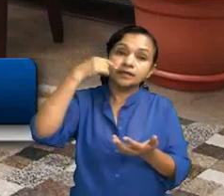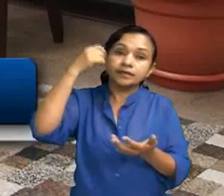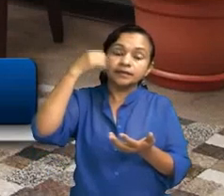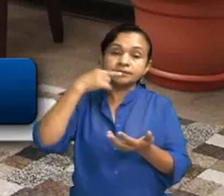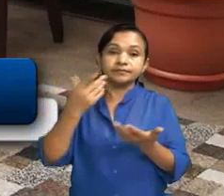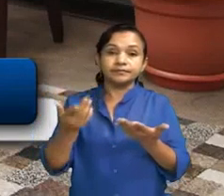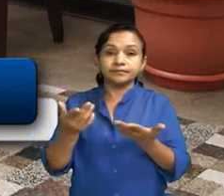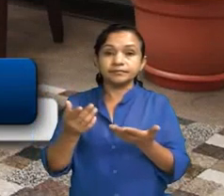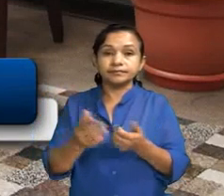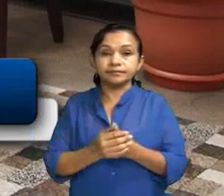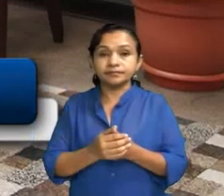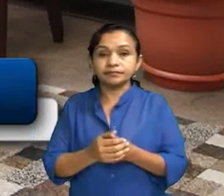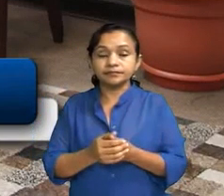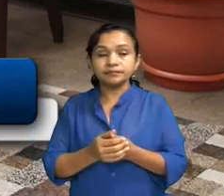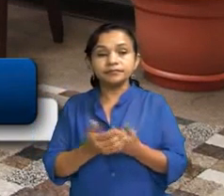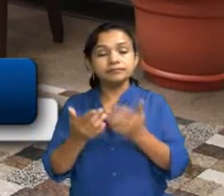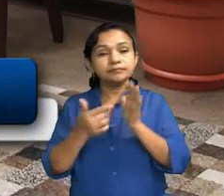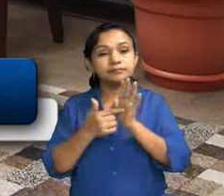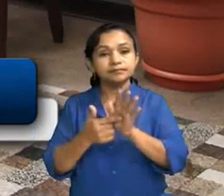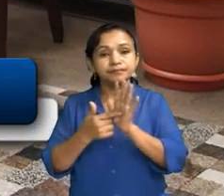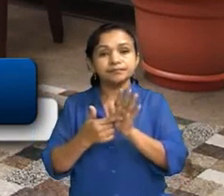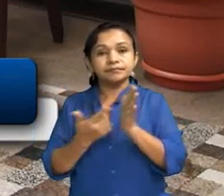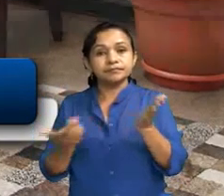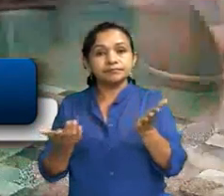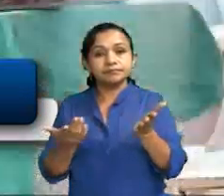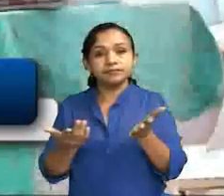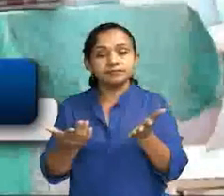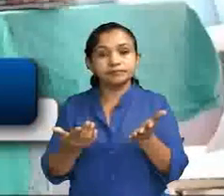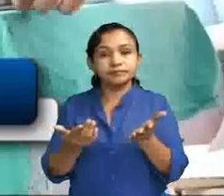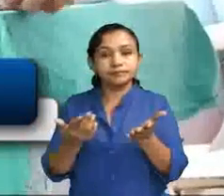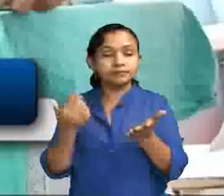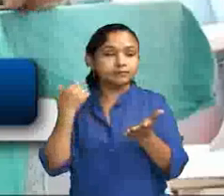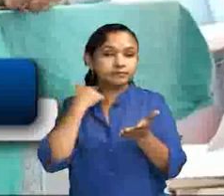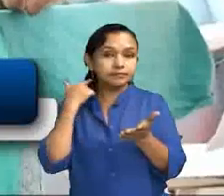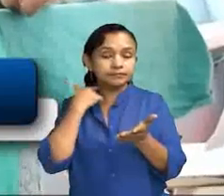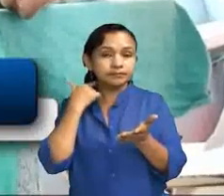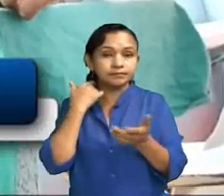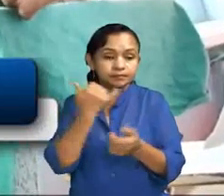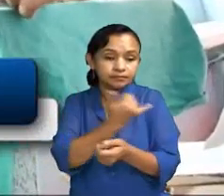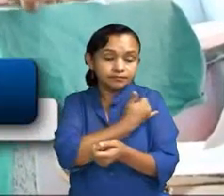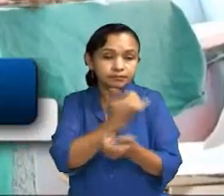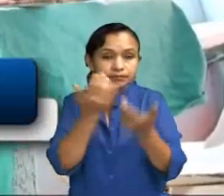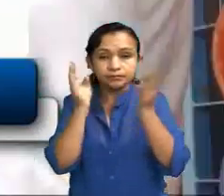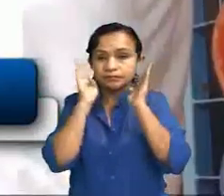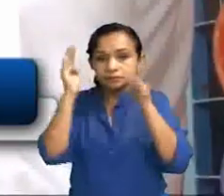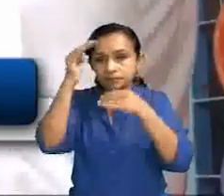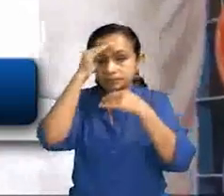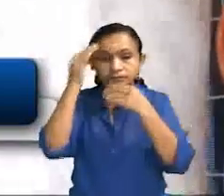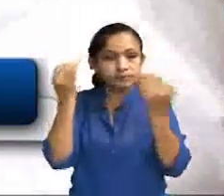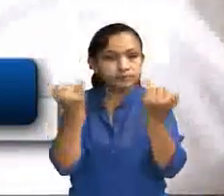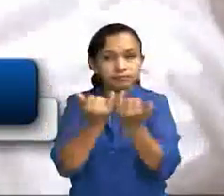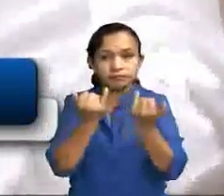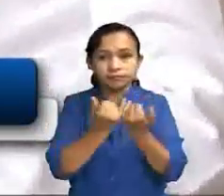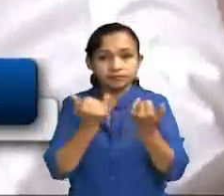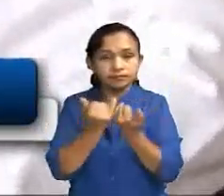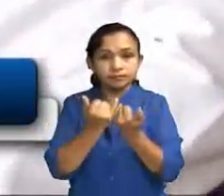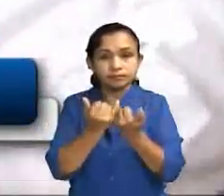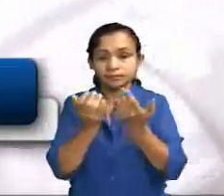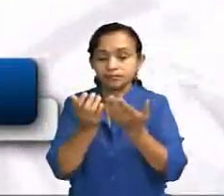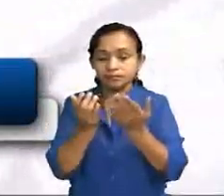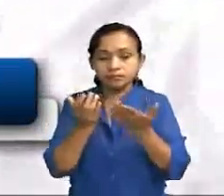aplican, licenciada. Por ejemplo, esto se presenta también tanto en hospitales públicos como privados, ¿verdad? Los